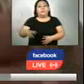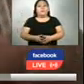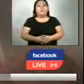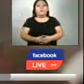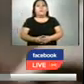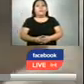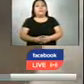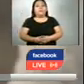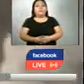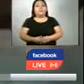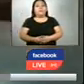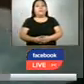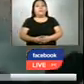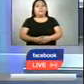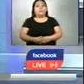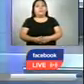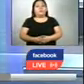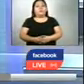Miami.